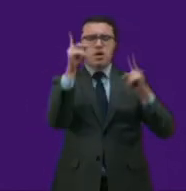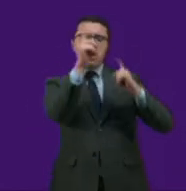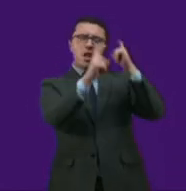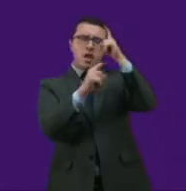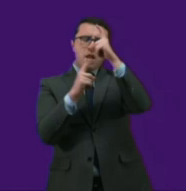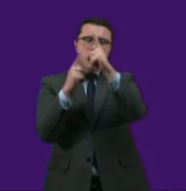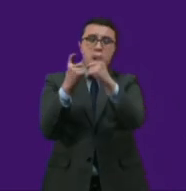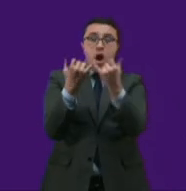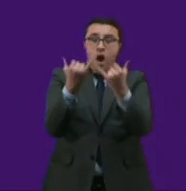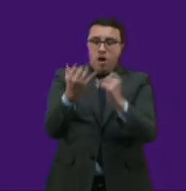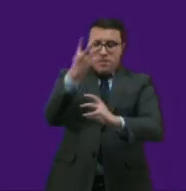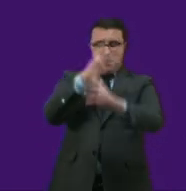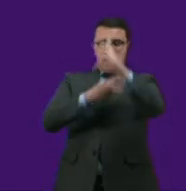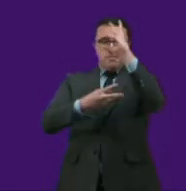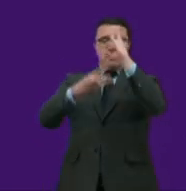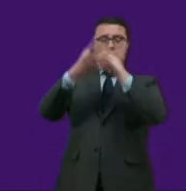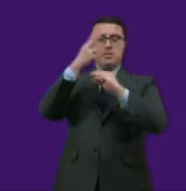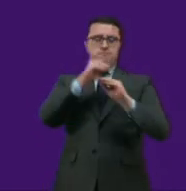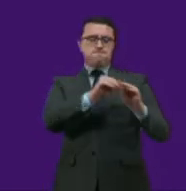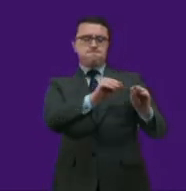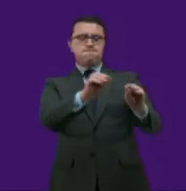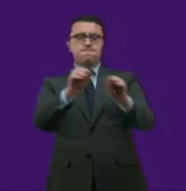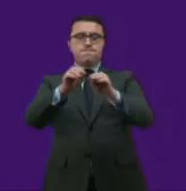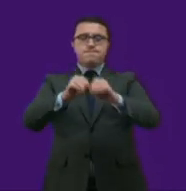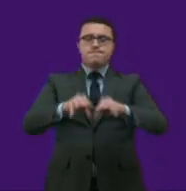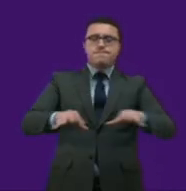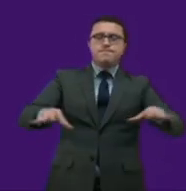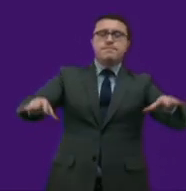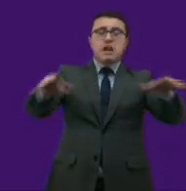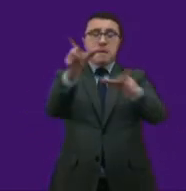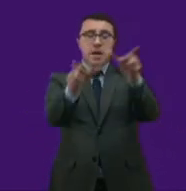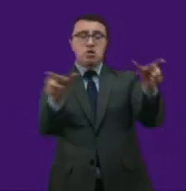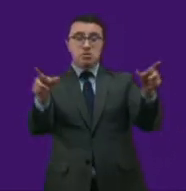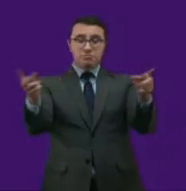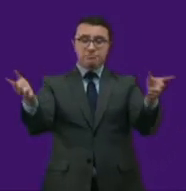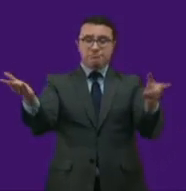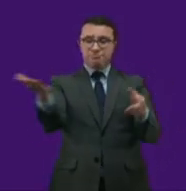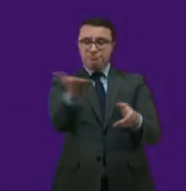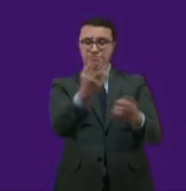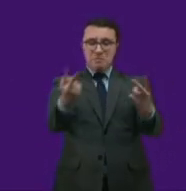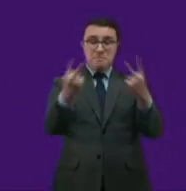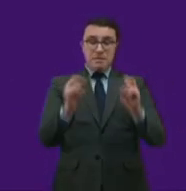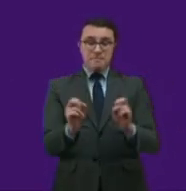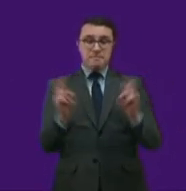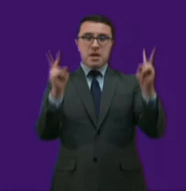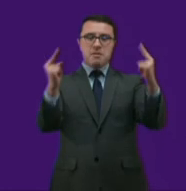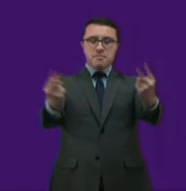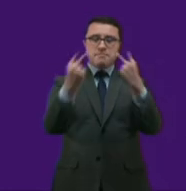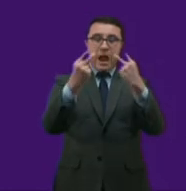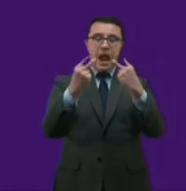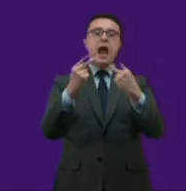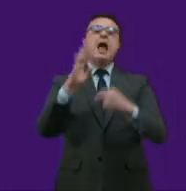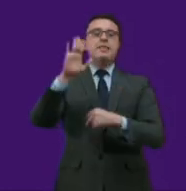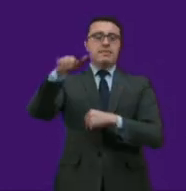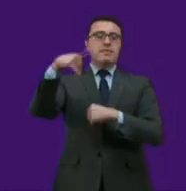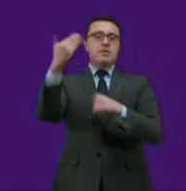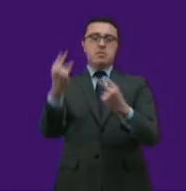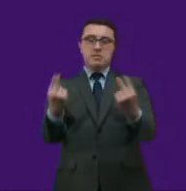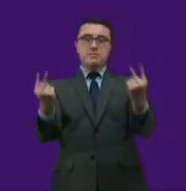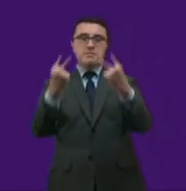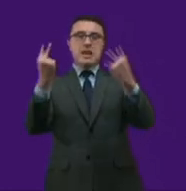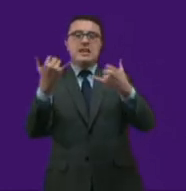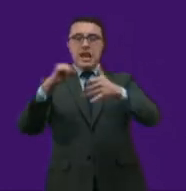esos aprendizajes que le estamos transmitiendo a mucha gente que nos está viendo hoy en vivo y que seguramente después nos podrá ver en